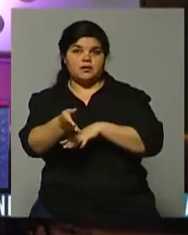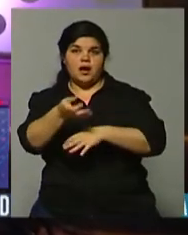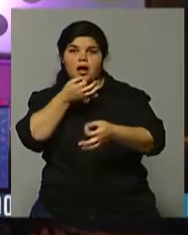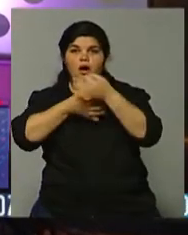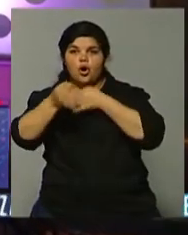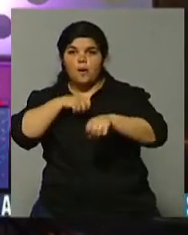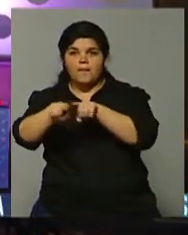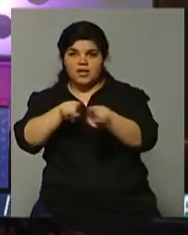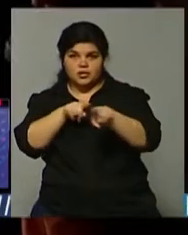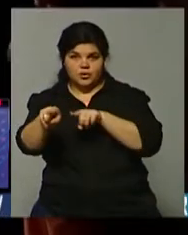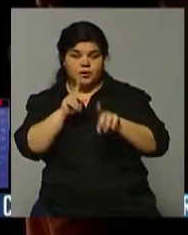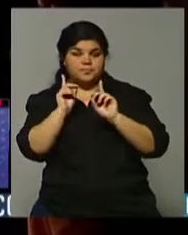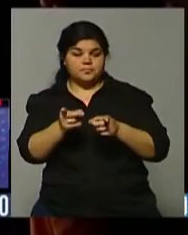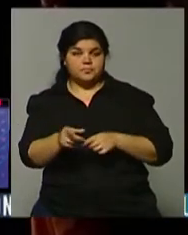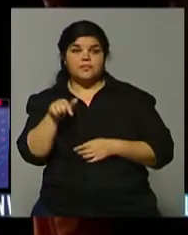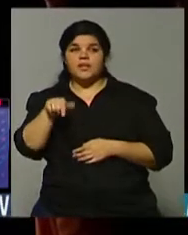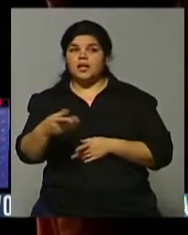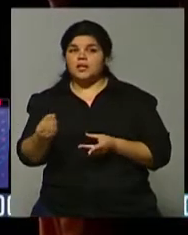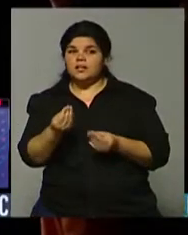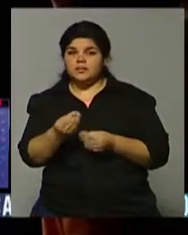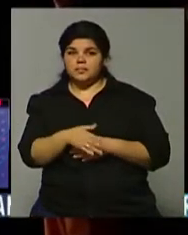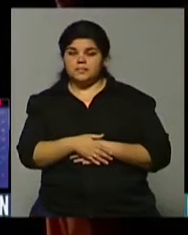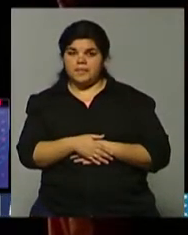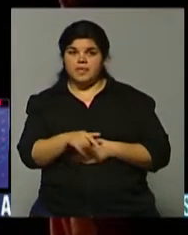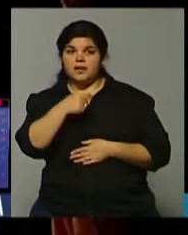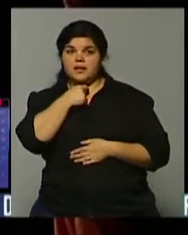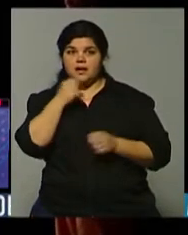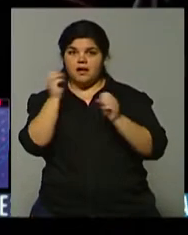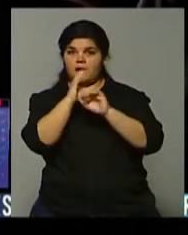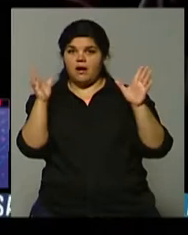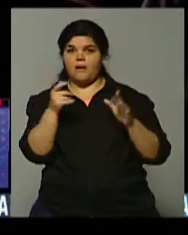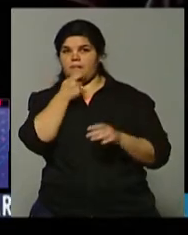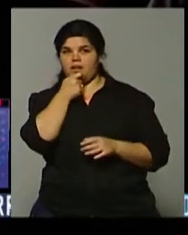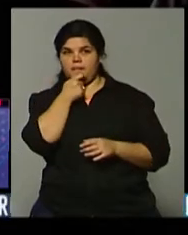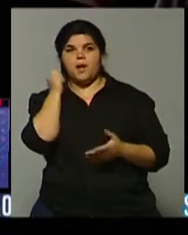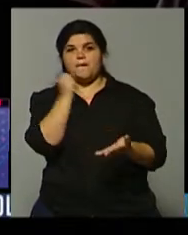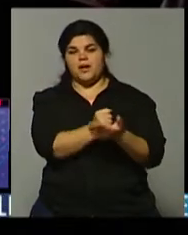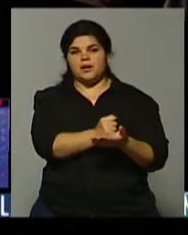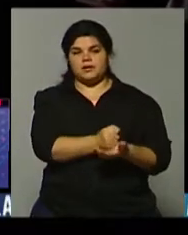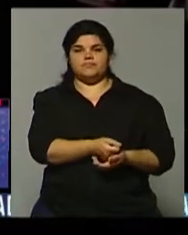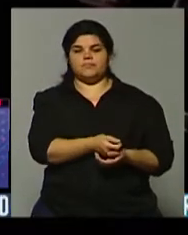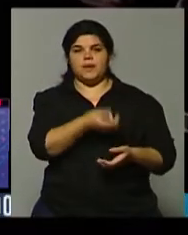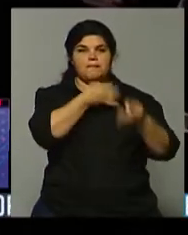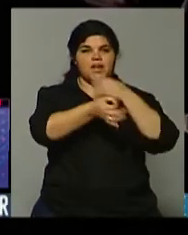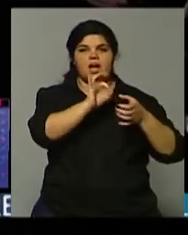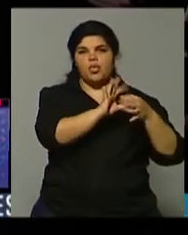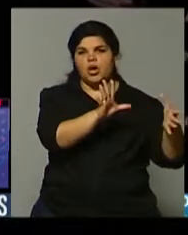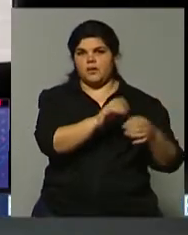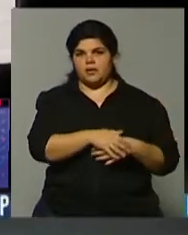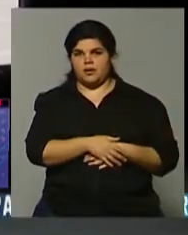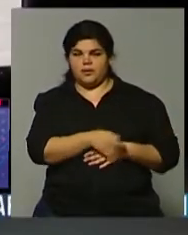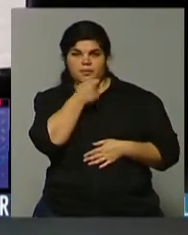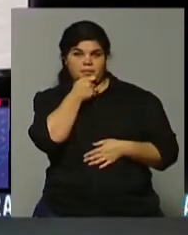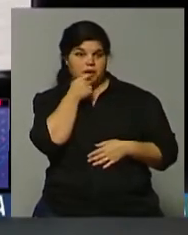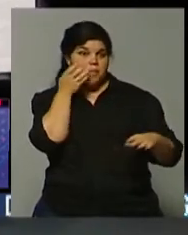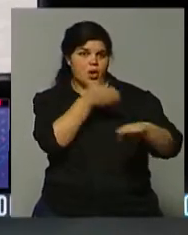ver una página web, querés verlo de un modo que sea gráfico, como por ejemplo, bueno, hablemos de marca, Mercado Libre, por ejemplo, vos entras a la página web y